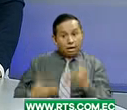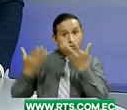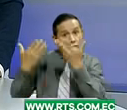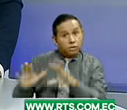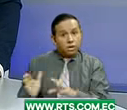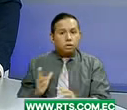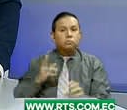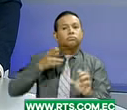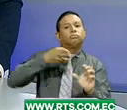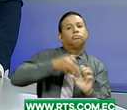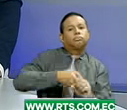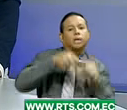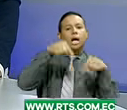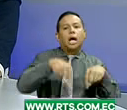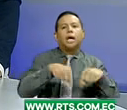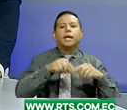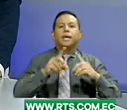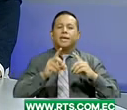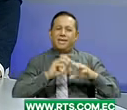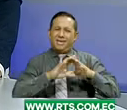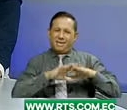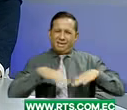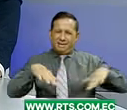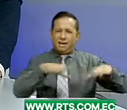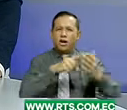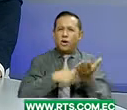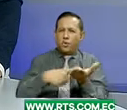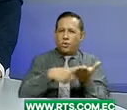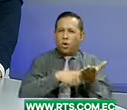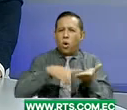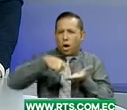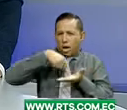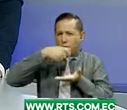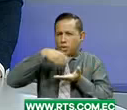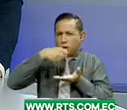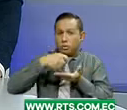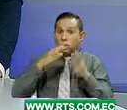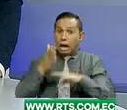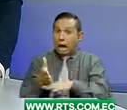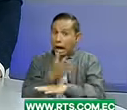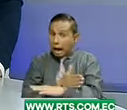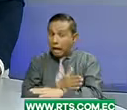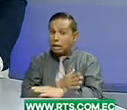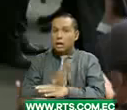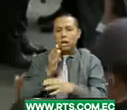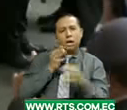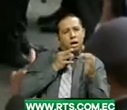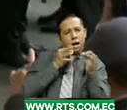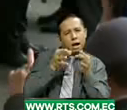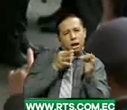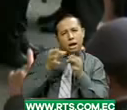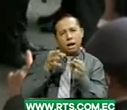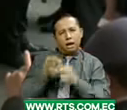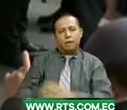delegaciones internacionales. Antes de ingresar al palacio, brindó unas palabras a su militancia.